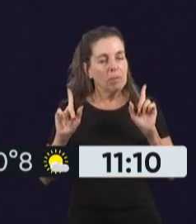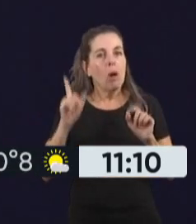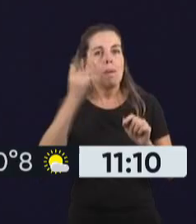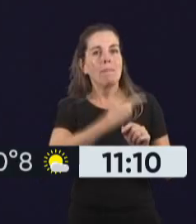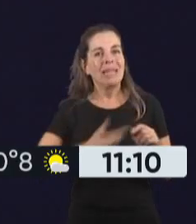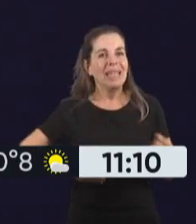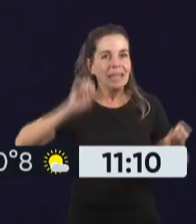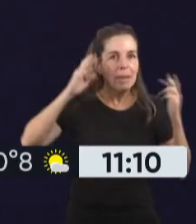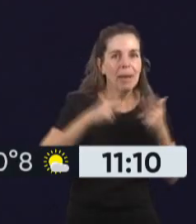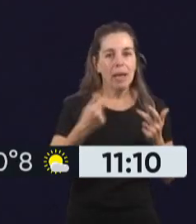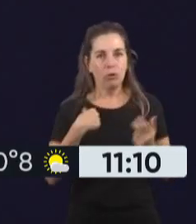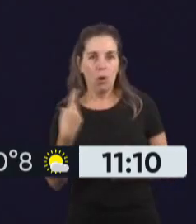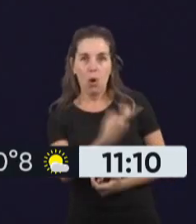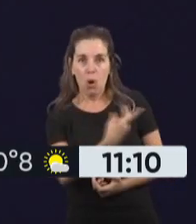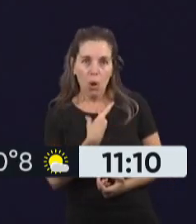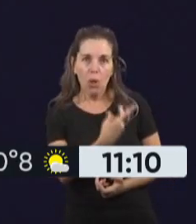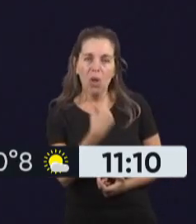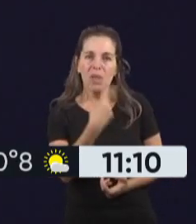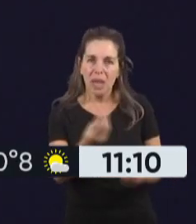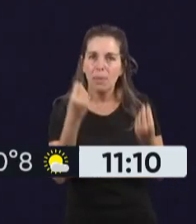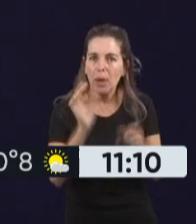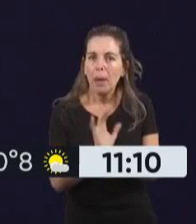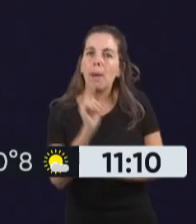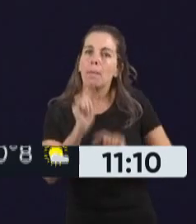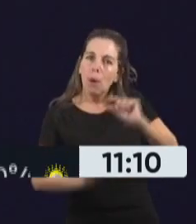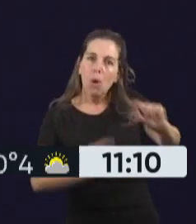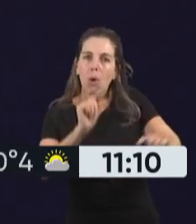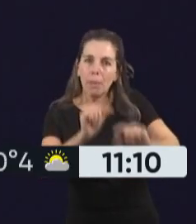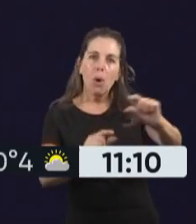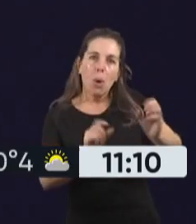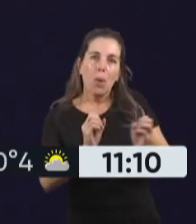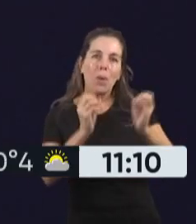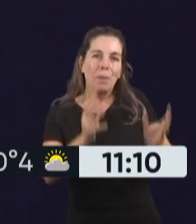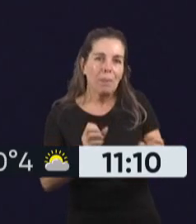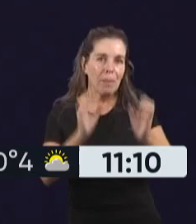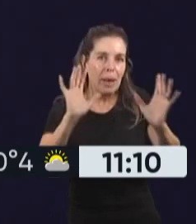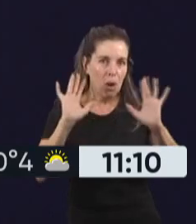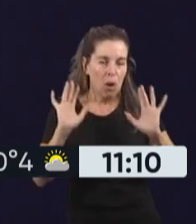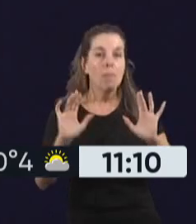que nos indican que el punto más bajo de